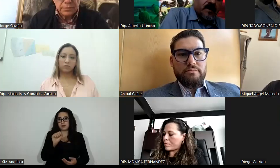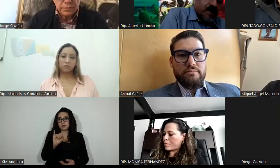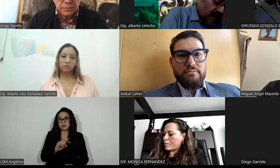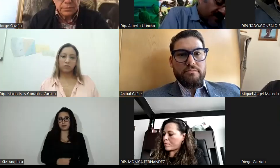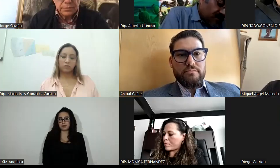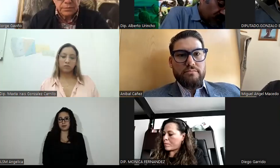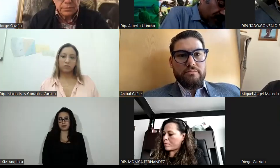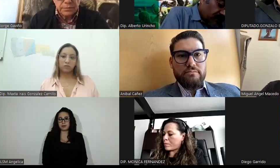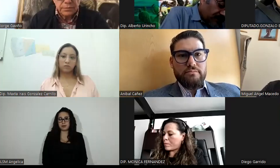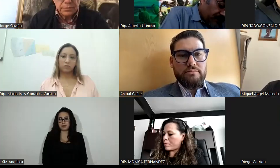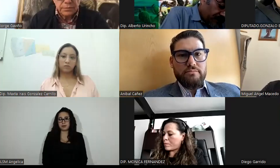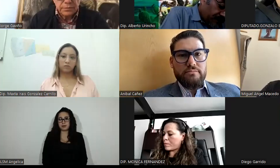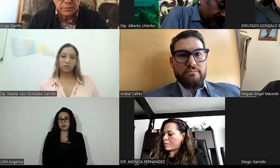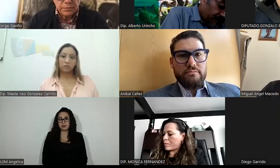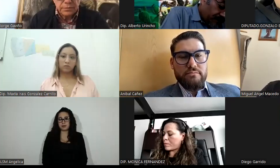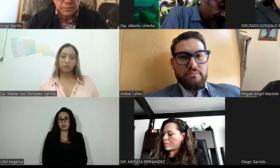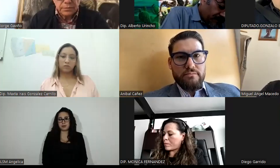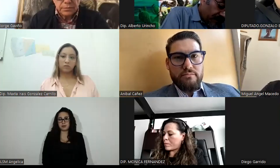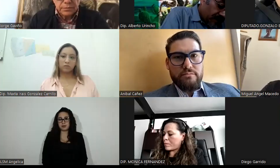Gracias, diputado.